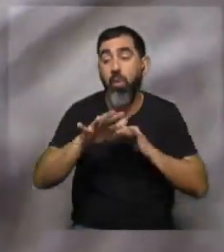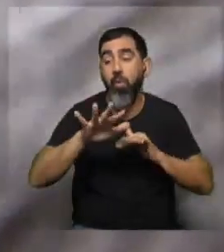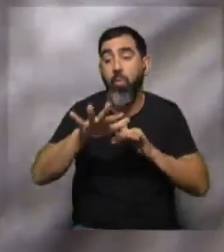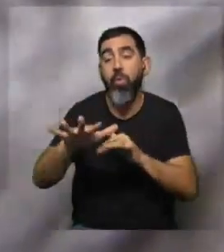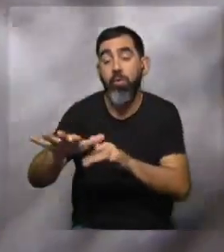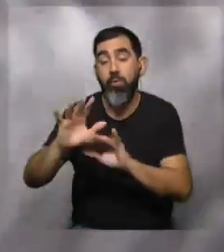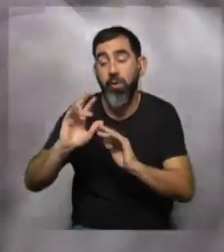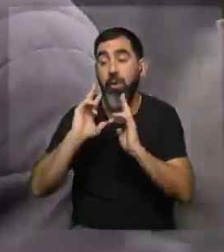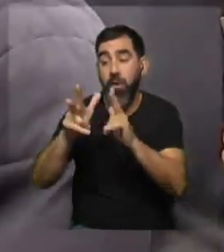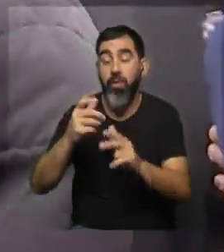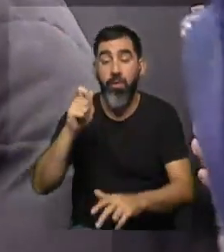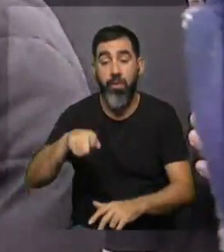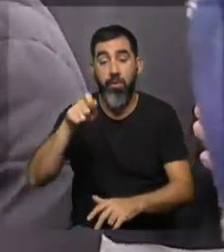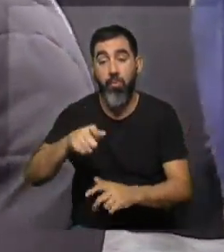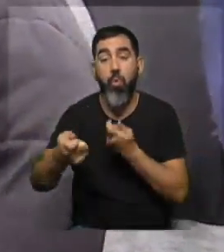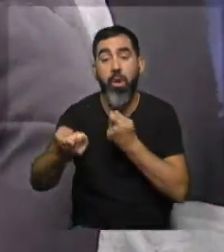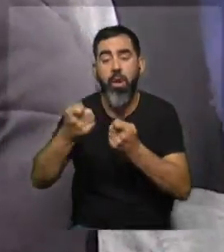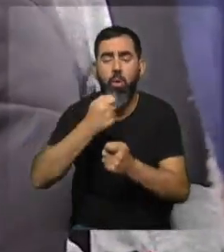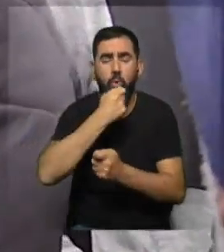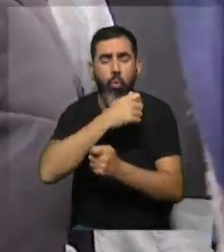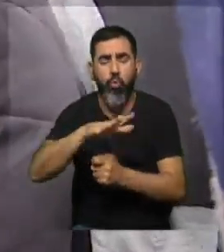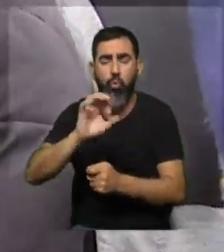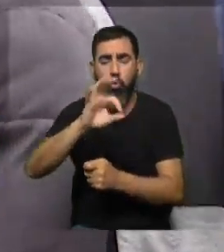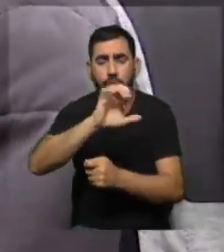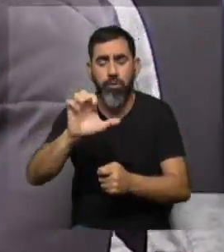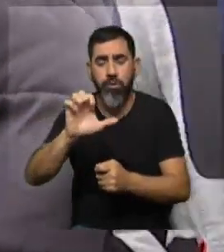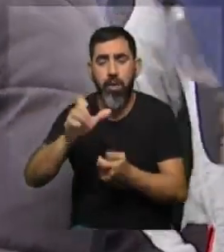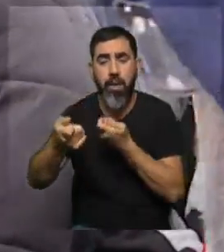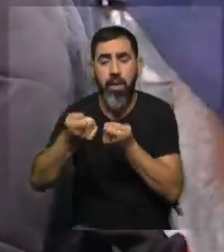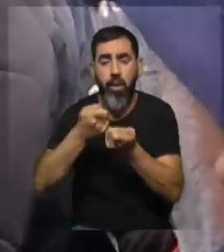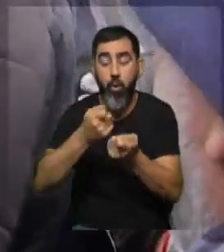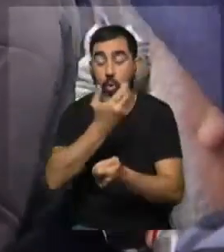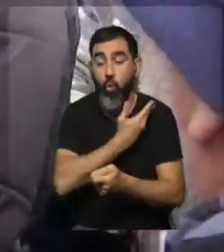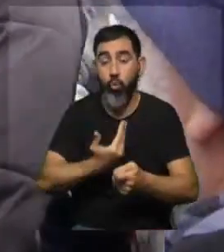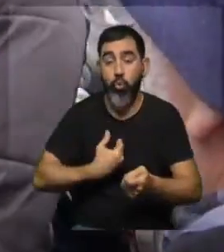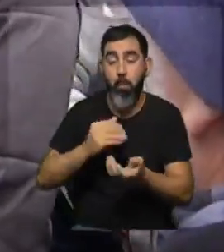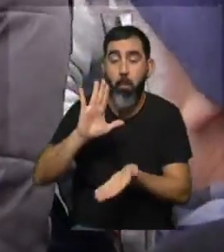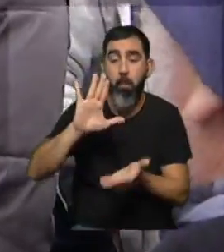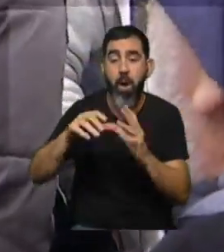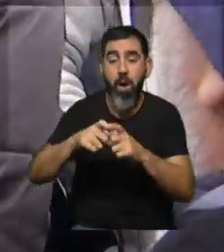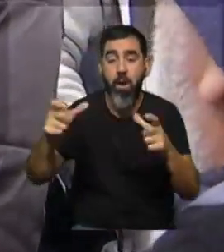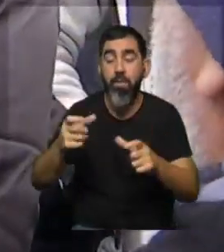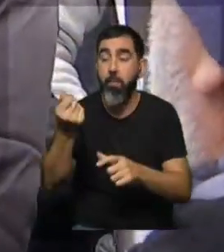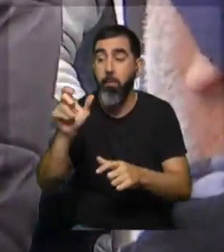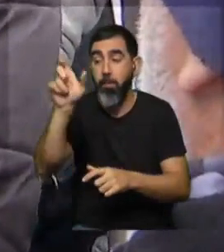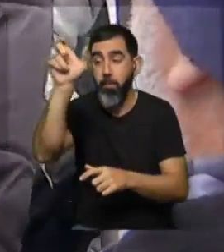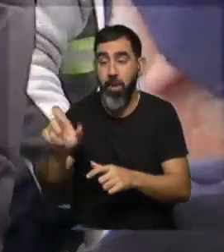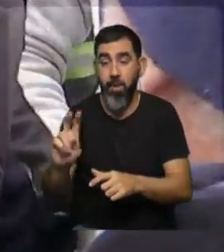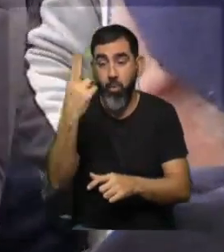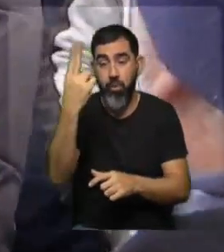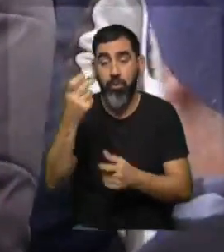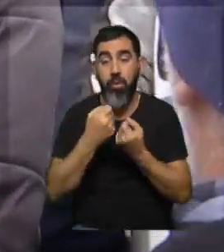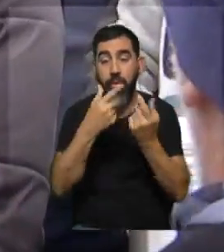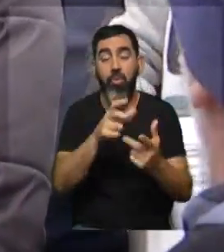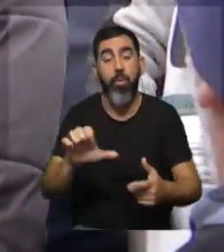dijimos después el mayor negocio en la historia de la osce el mayor negocio de gobierno con el dinero de todos los espacios dando